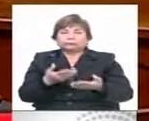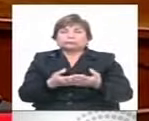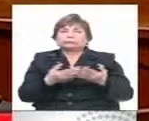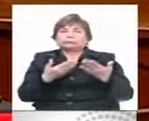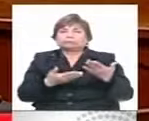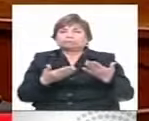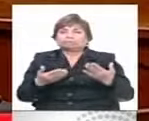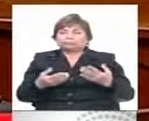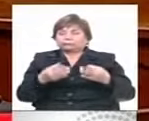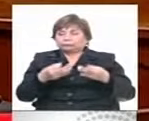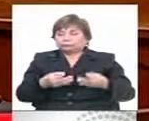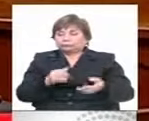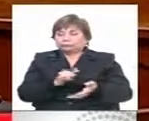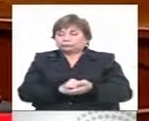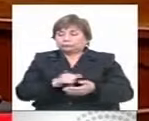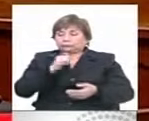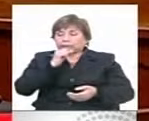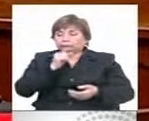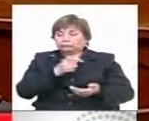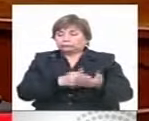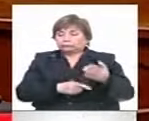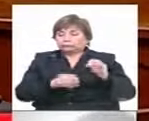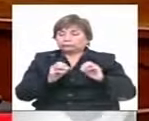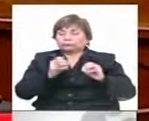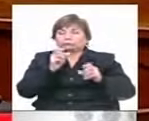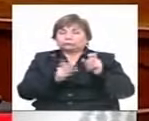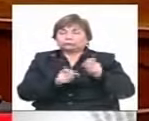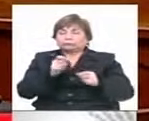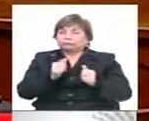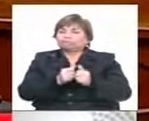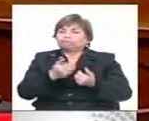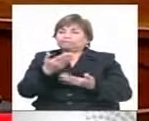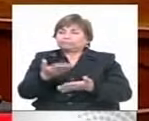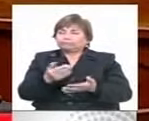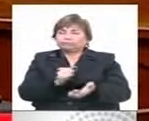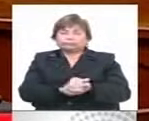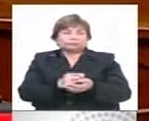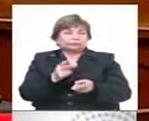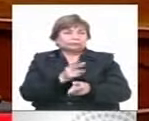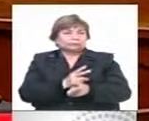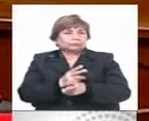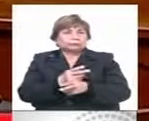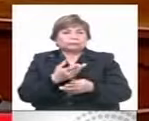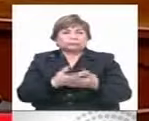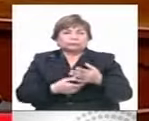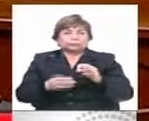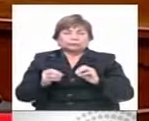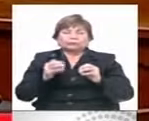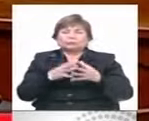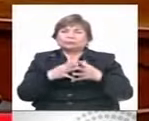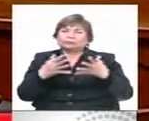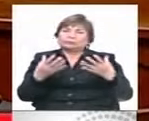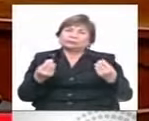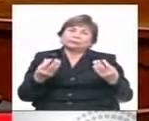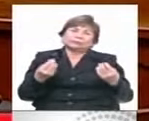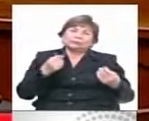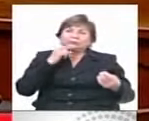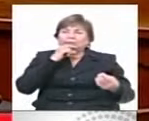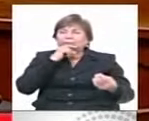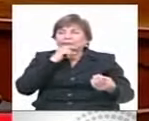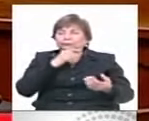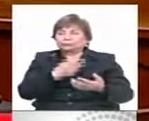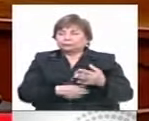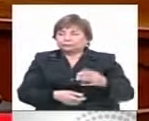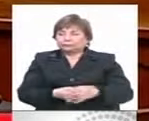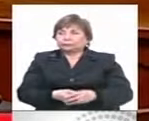condiciones adecuadas y de derechos a las personas que brindan estos cuidados, quienes en su mayoría son mujeres en